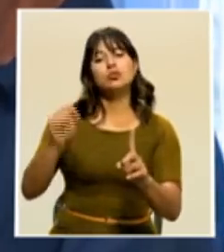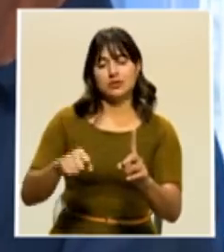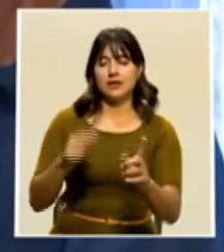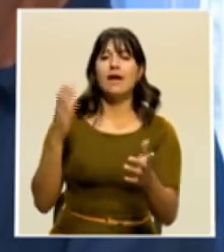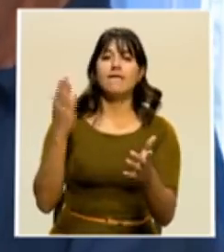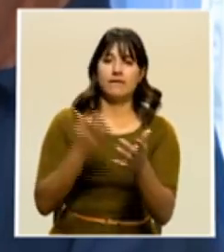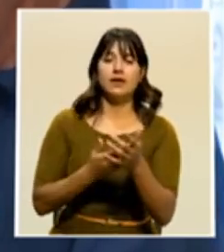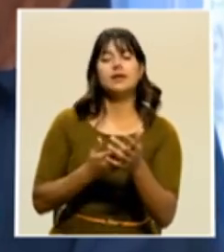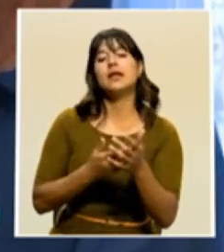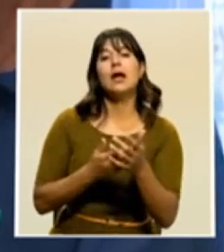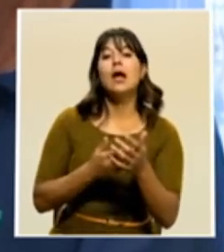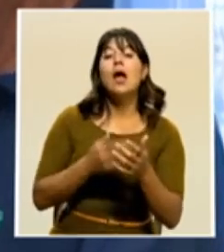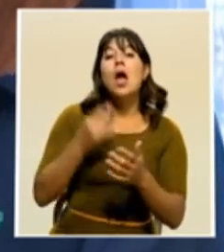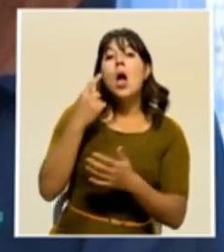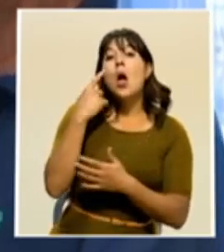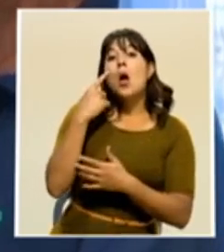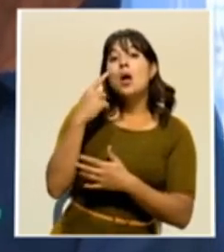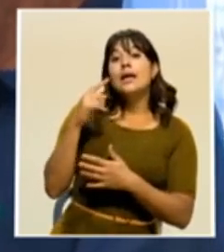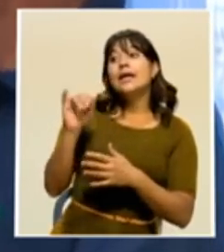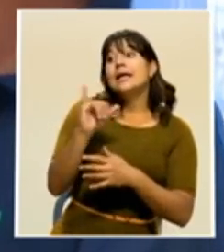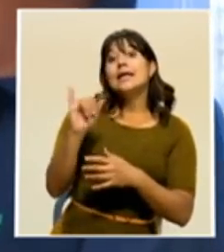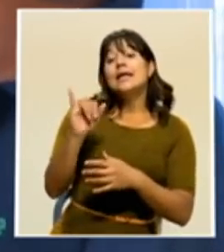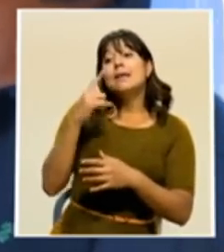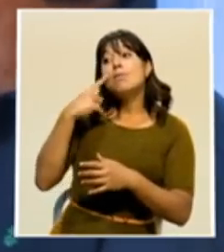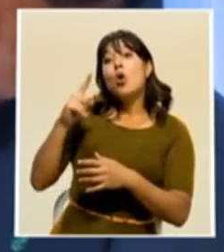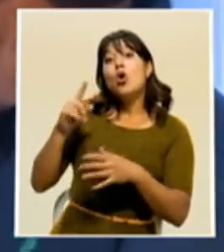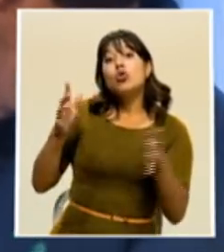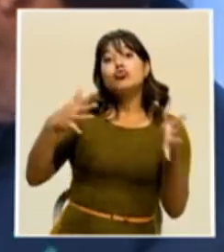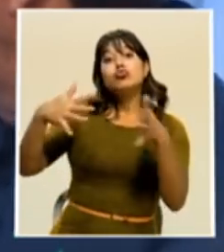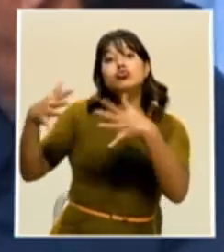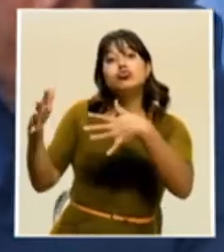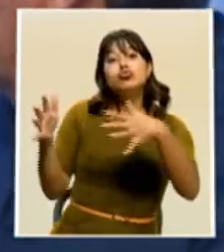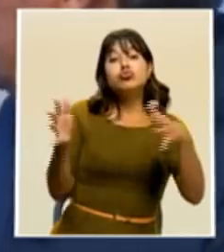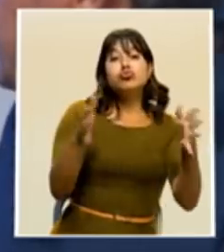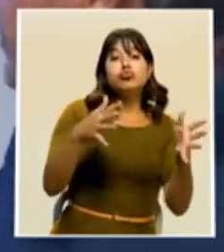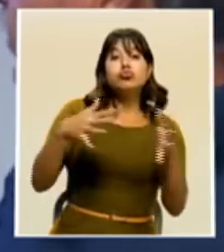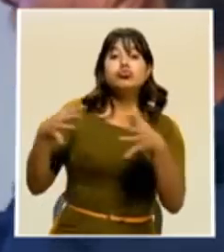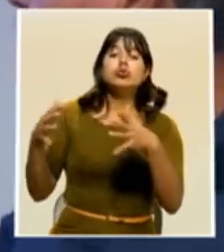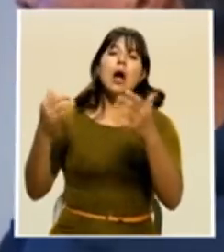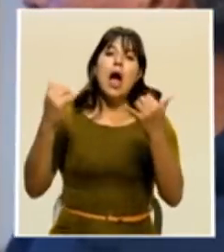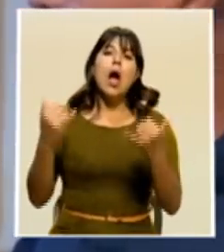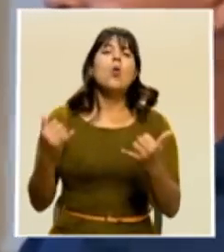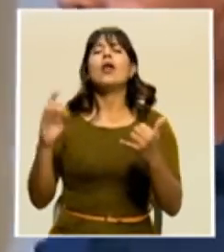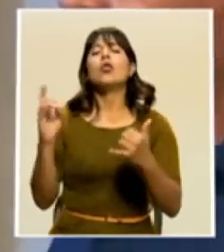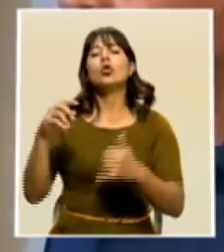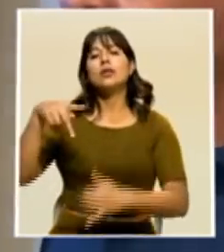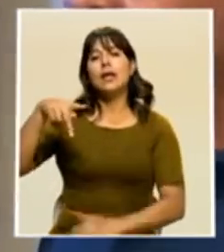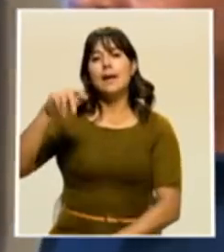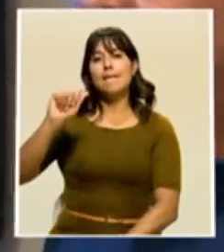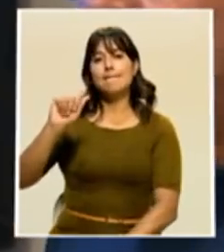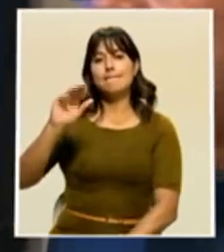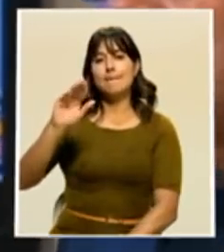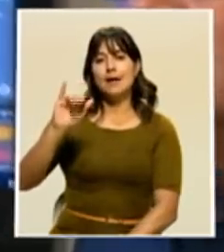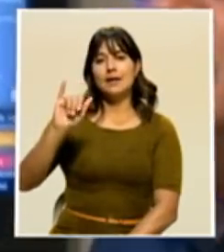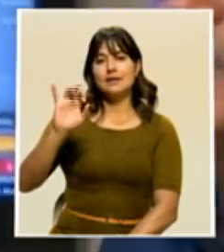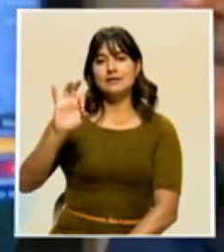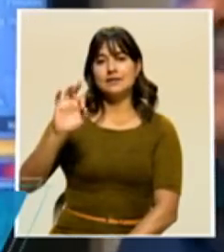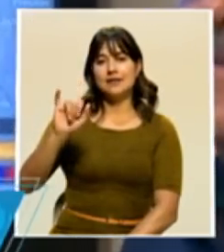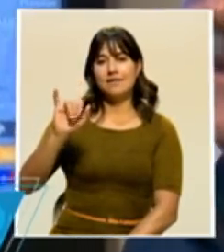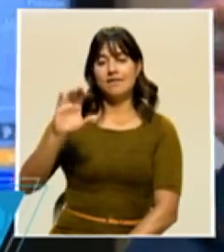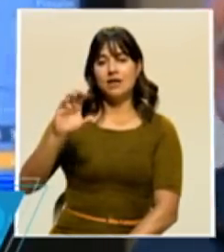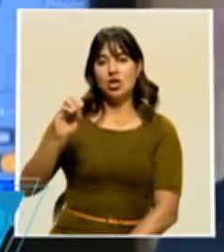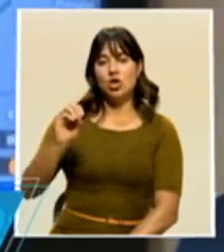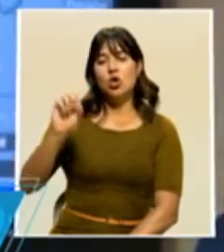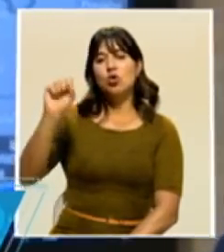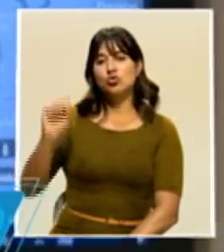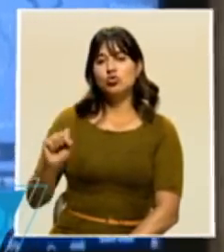en que tiene la circulación del viento. Ahorita el viento fuerte está sobre el Pacífico Sur. Los pronósticos dicen que hay como